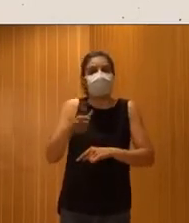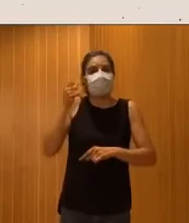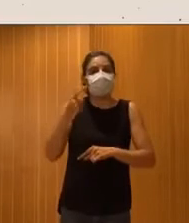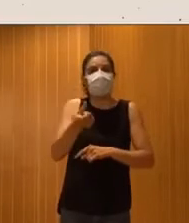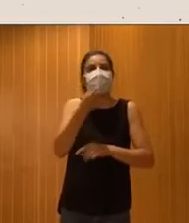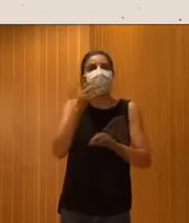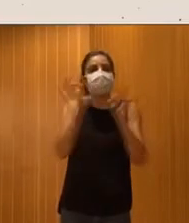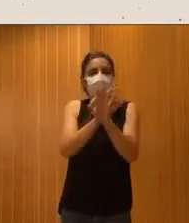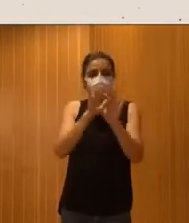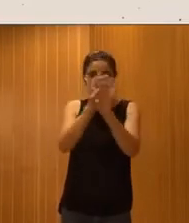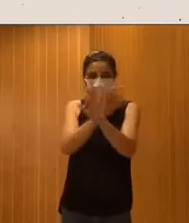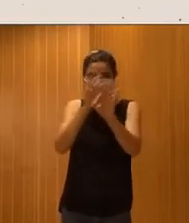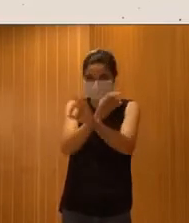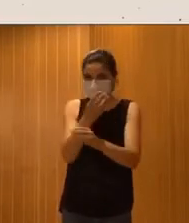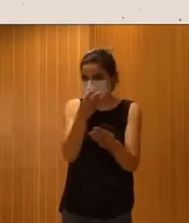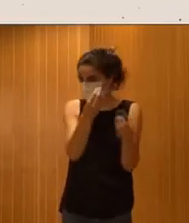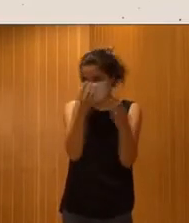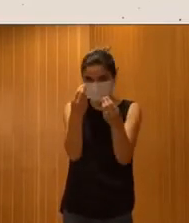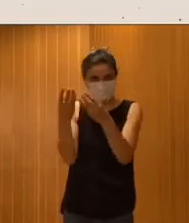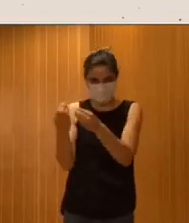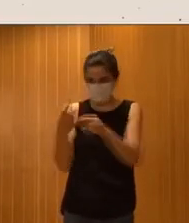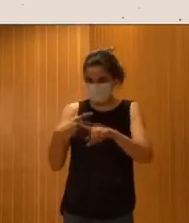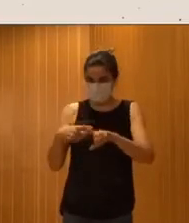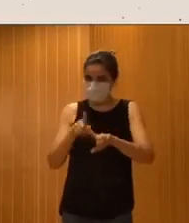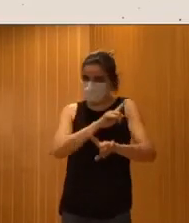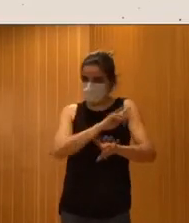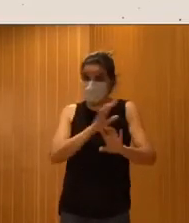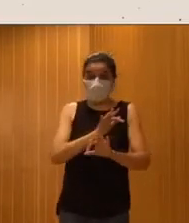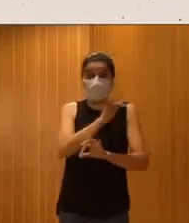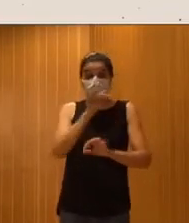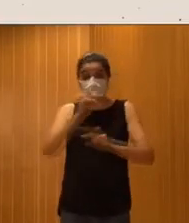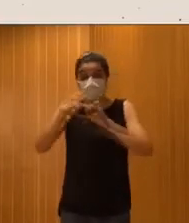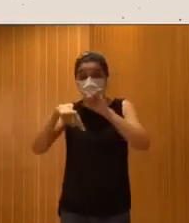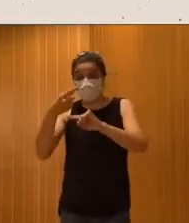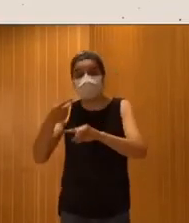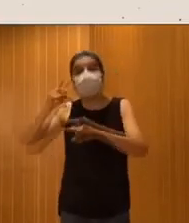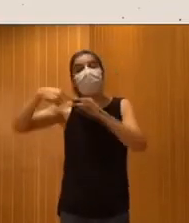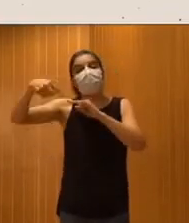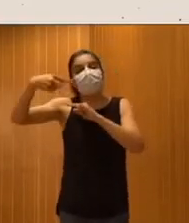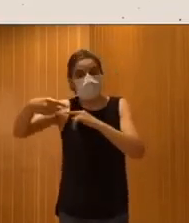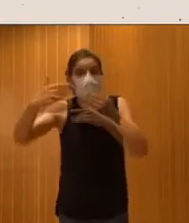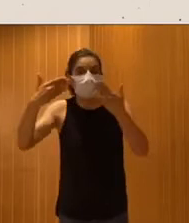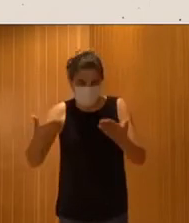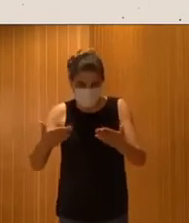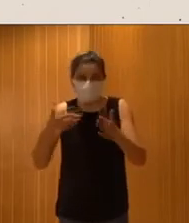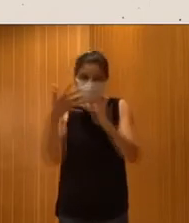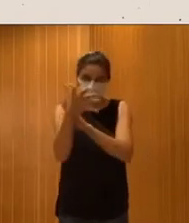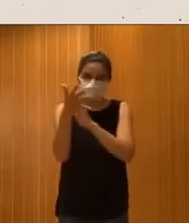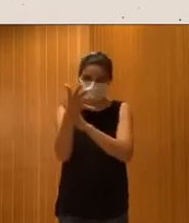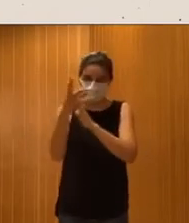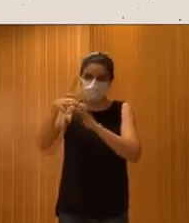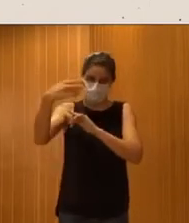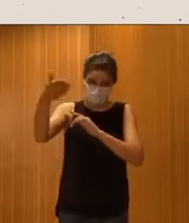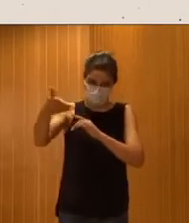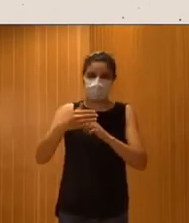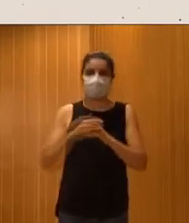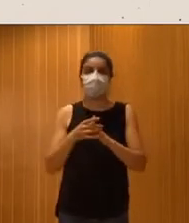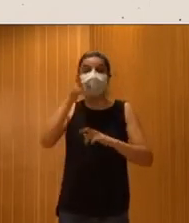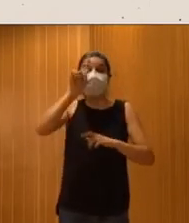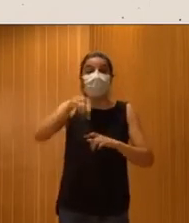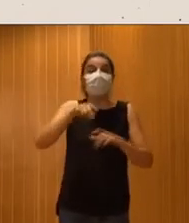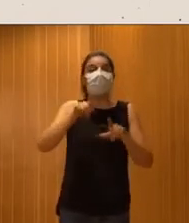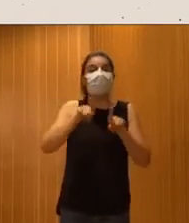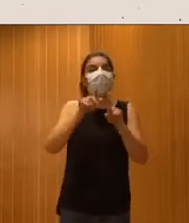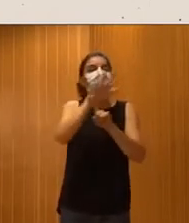son los errores diagnósticos y las malas prescripciones que producen esos errores diagnósticos. Y luego están, por supuesto, los